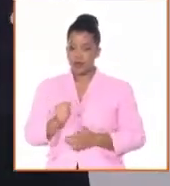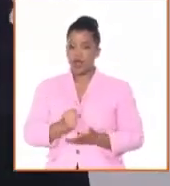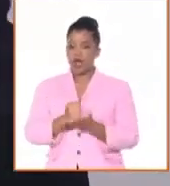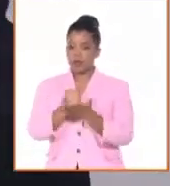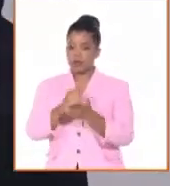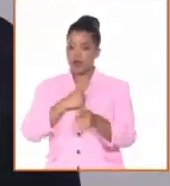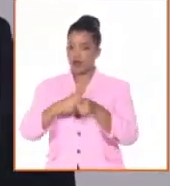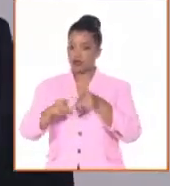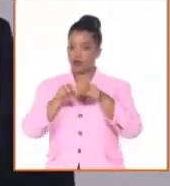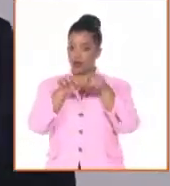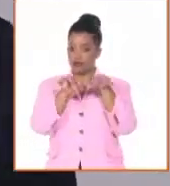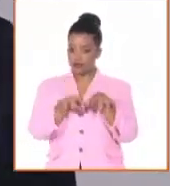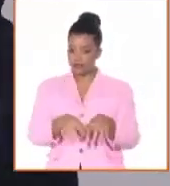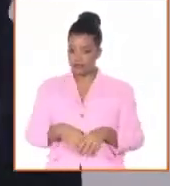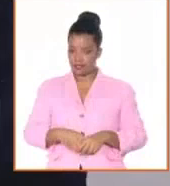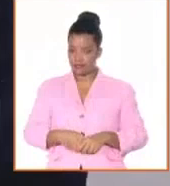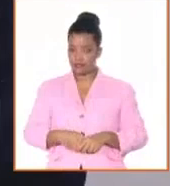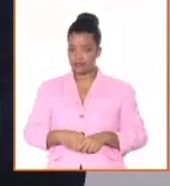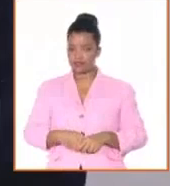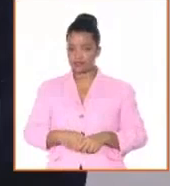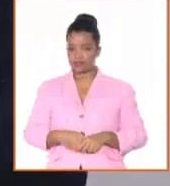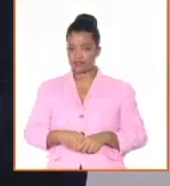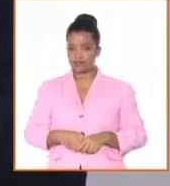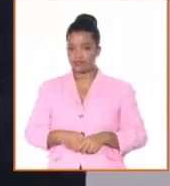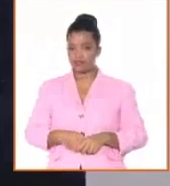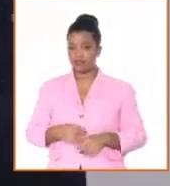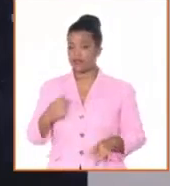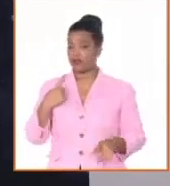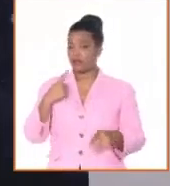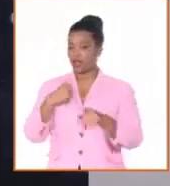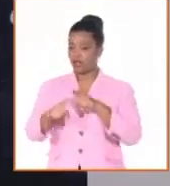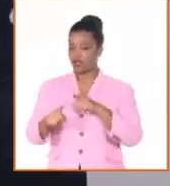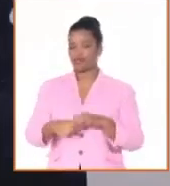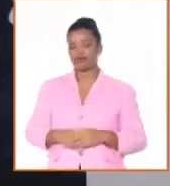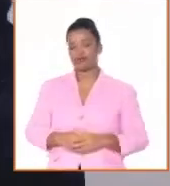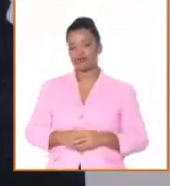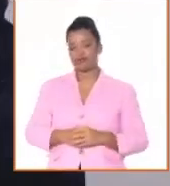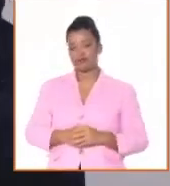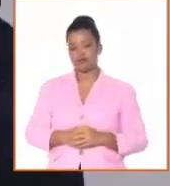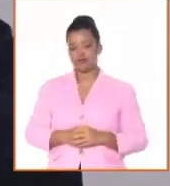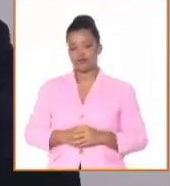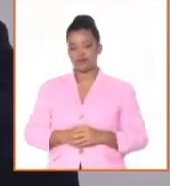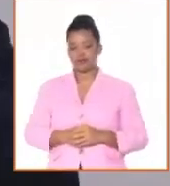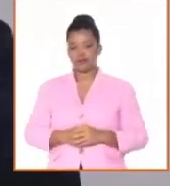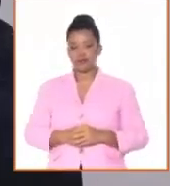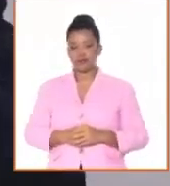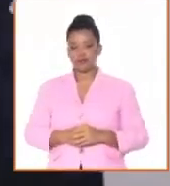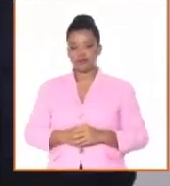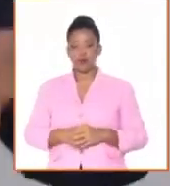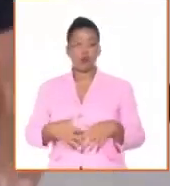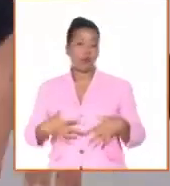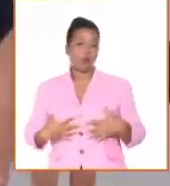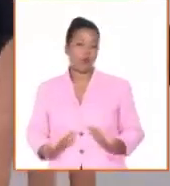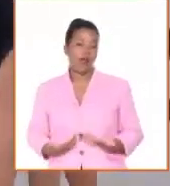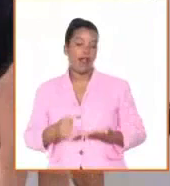el sistema se va a definir Cuáles son las certificas Cuáles son las los servicios que de manera